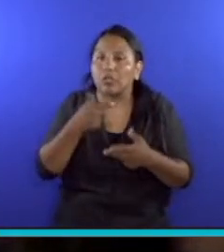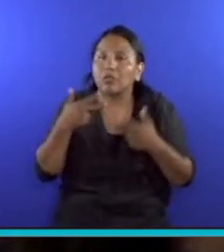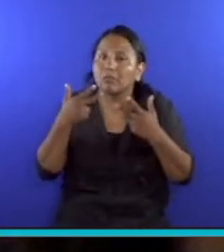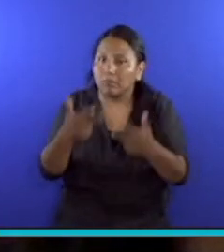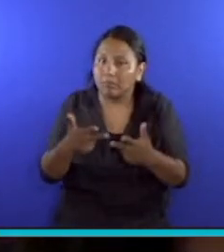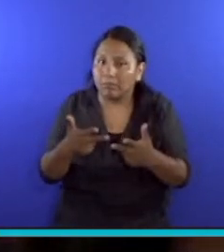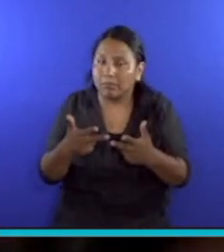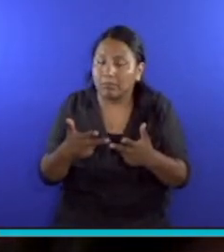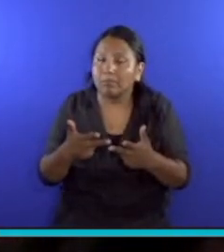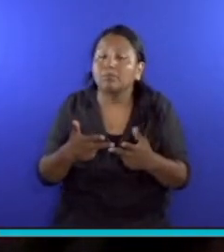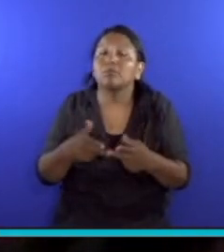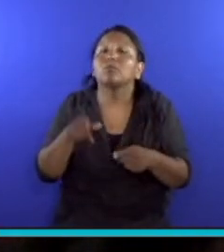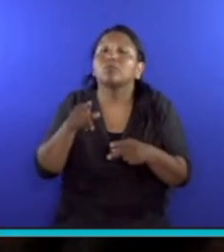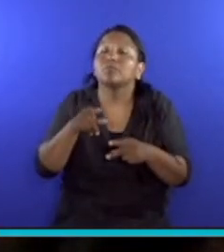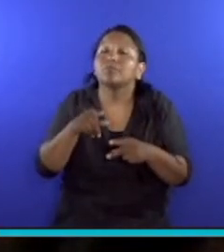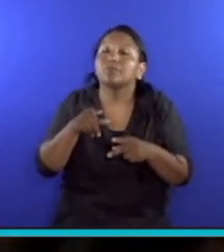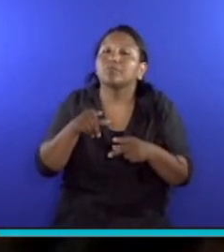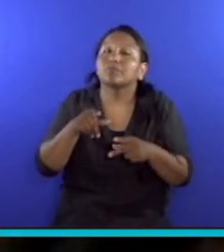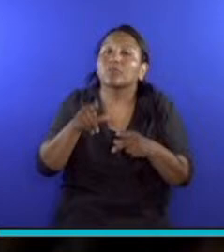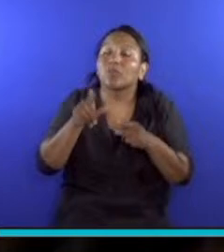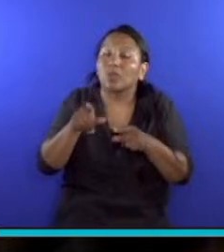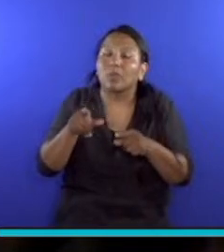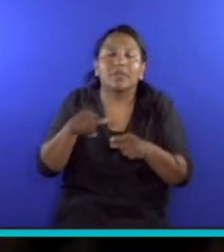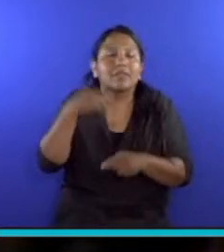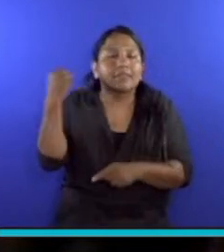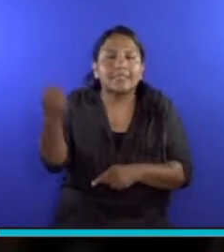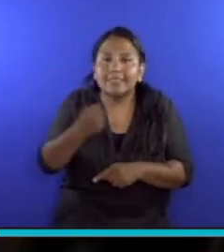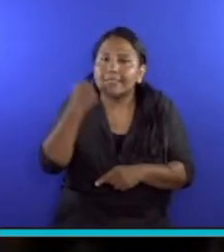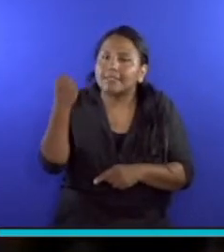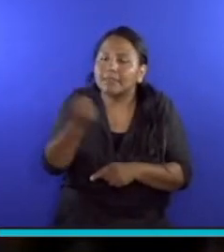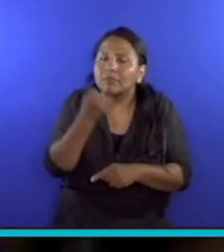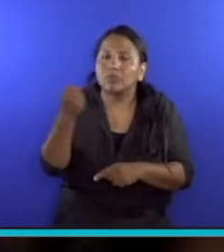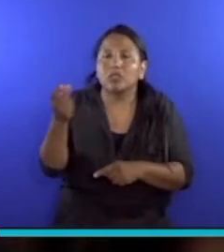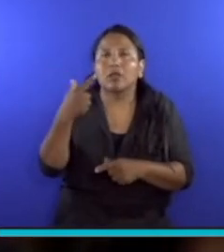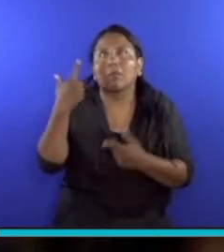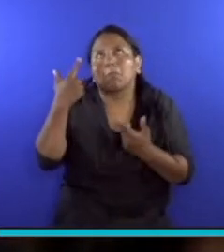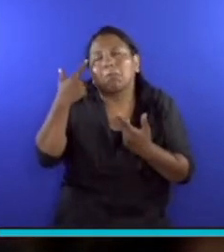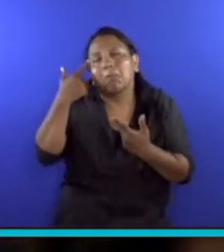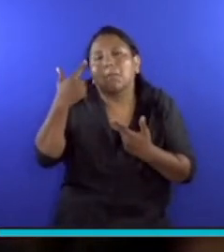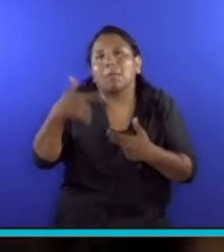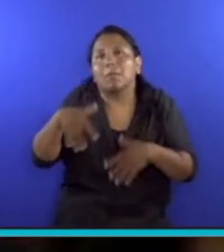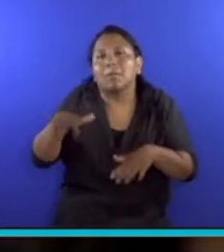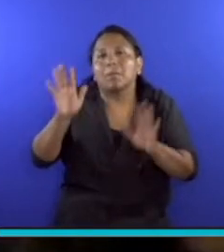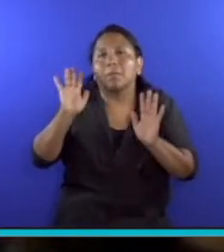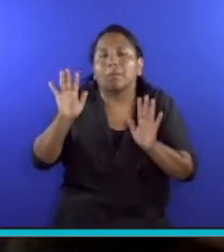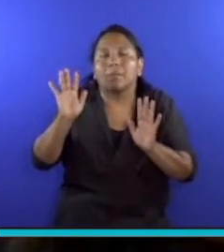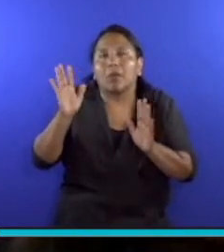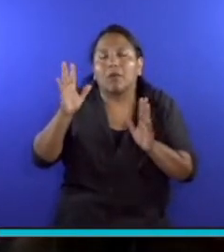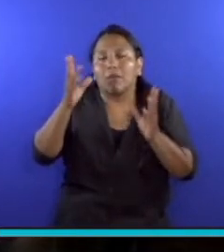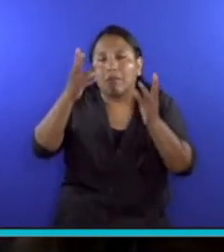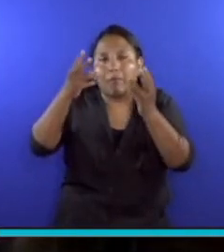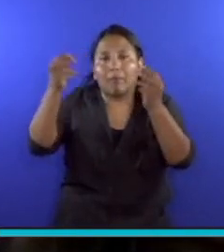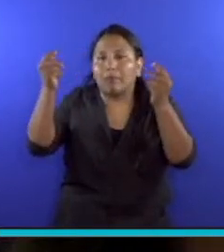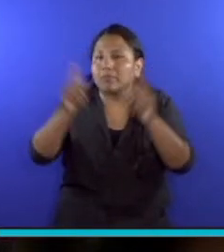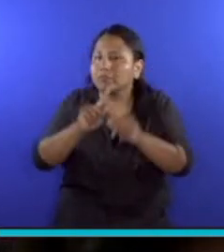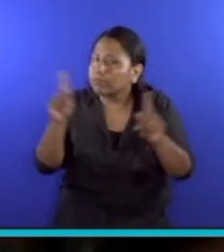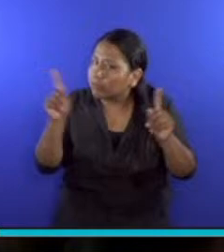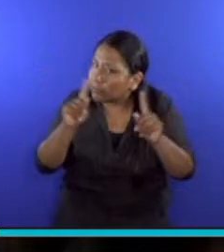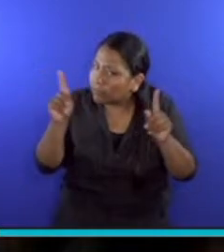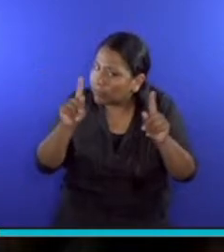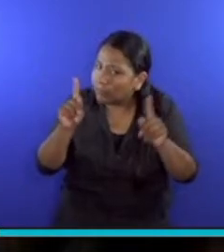porque es importante que no nos dejemos, que no los olvidemos.